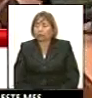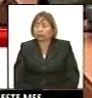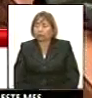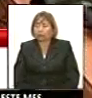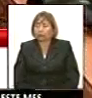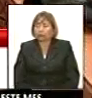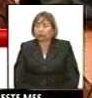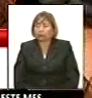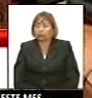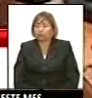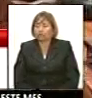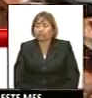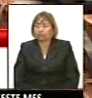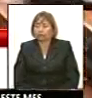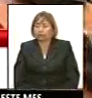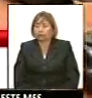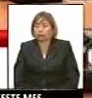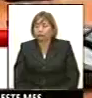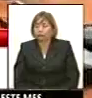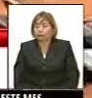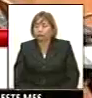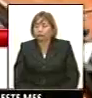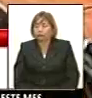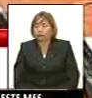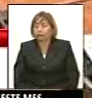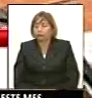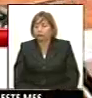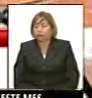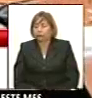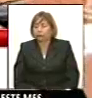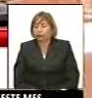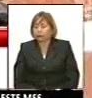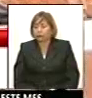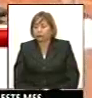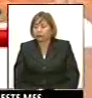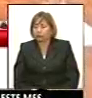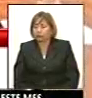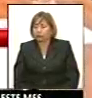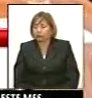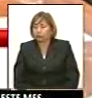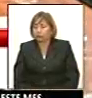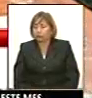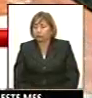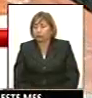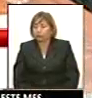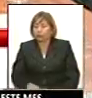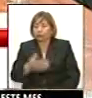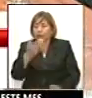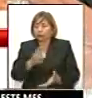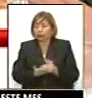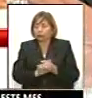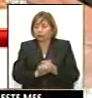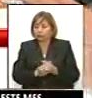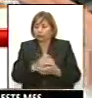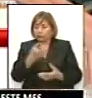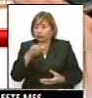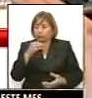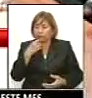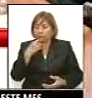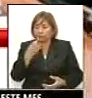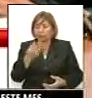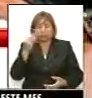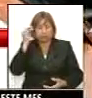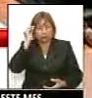palabra. Gracias, Presidenta. Sí, coincido con mis colegas parlamentarios y siempre yo he estado haciendo